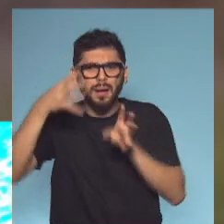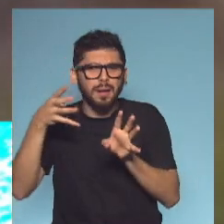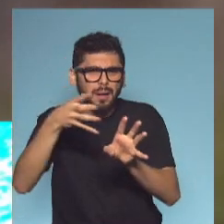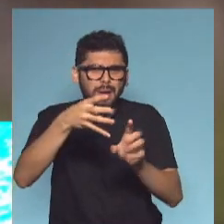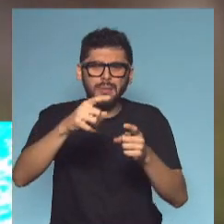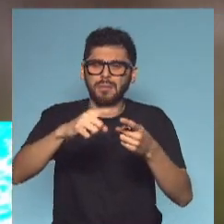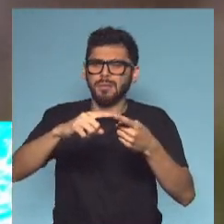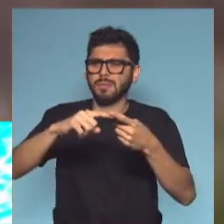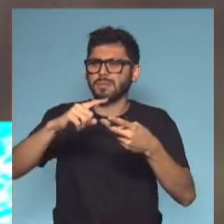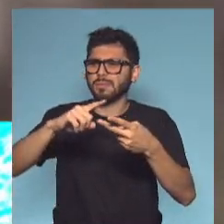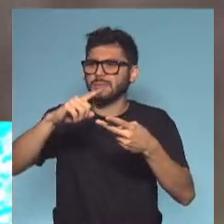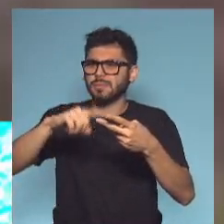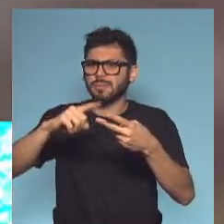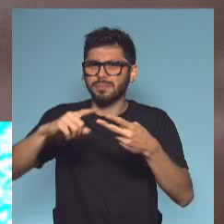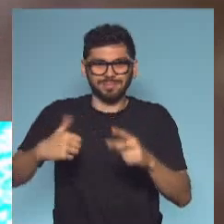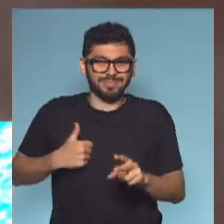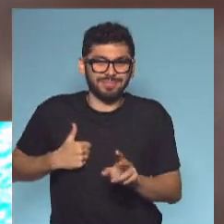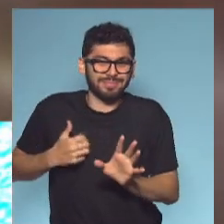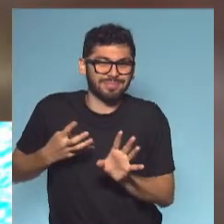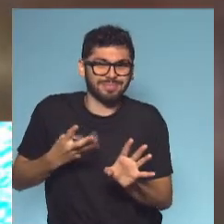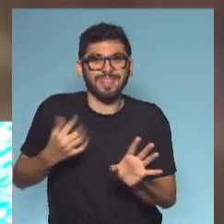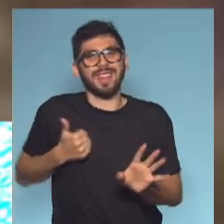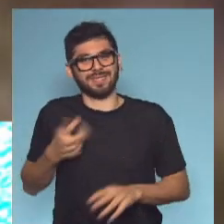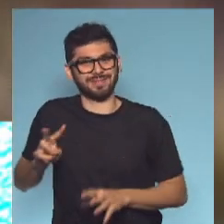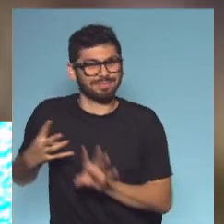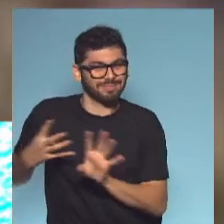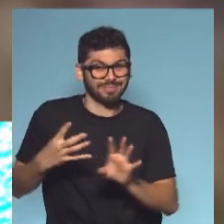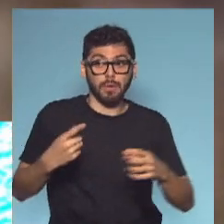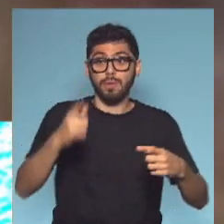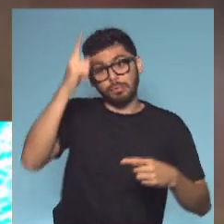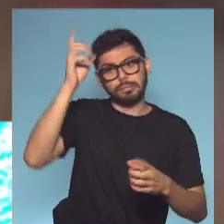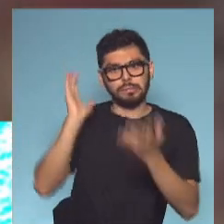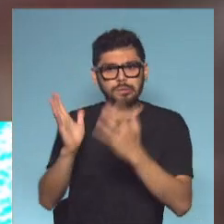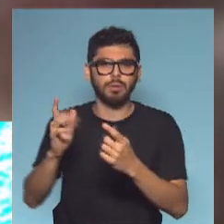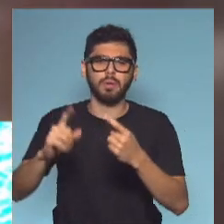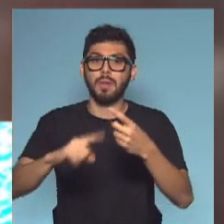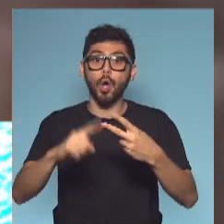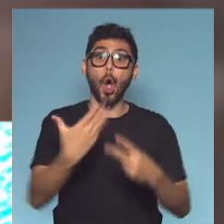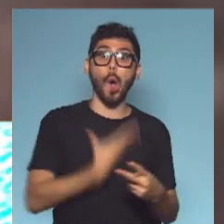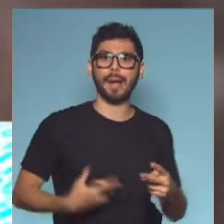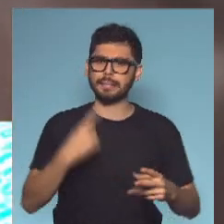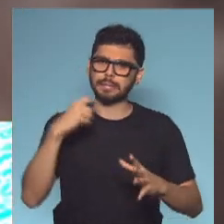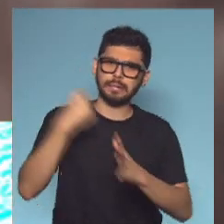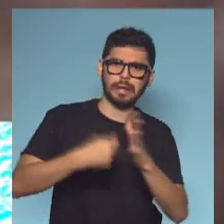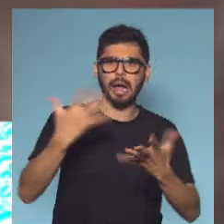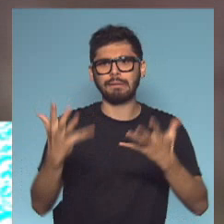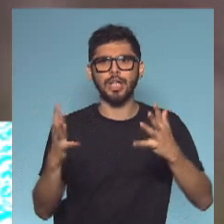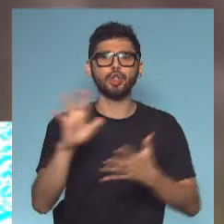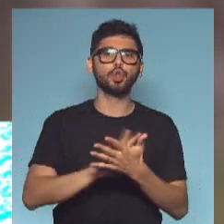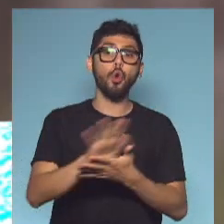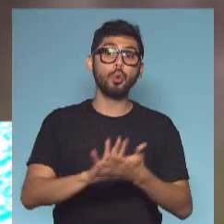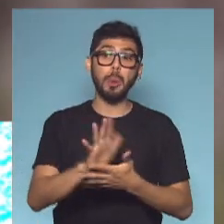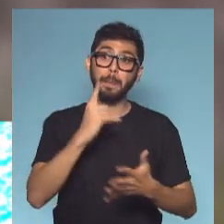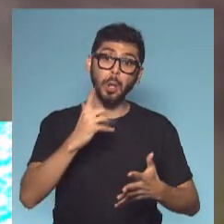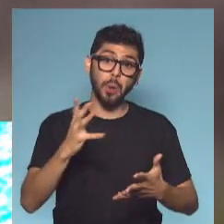el gobierno quiere acomodar esto y pues trata de acomodar las cosas ahí a la mala, por decir así, y se mete